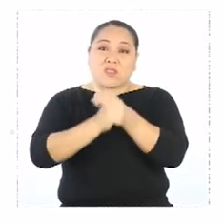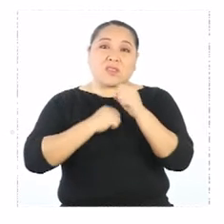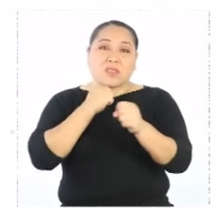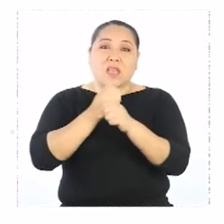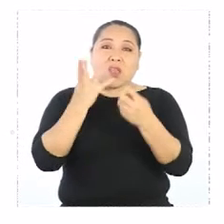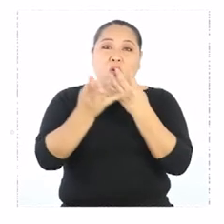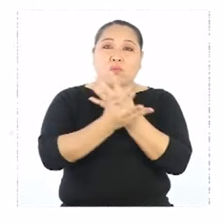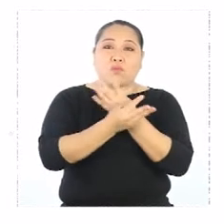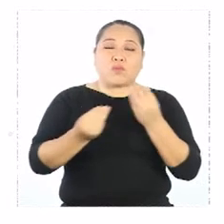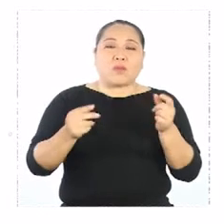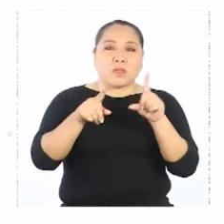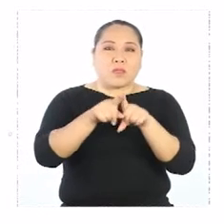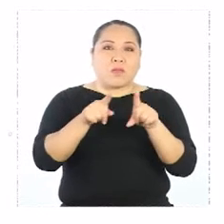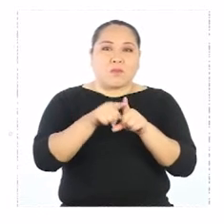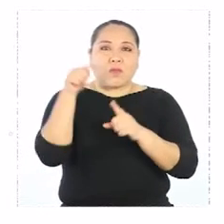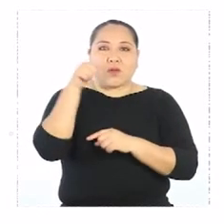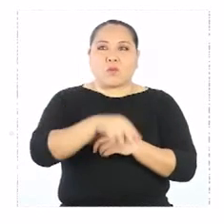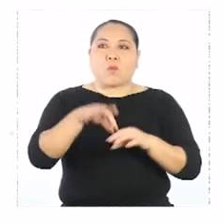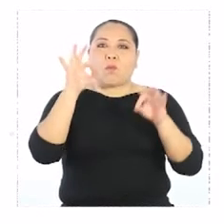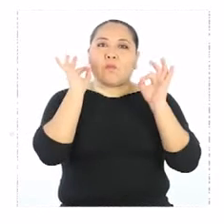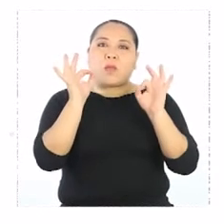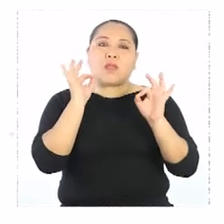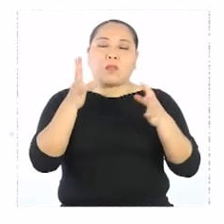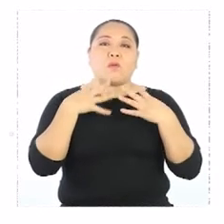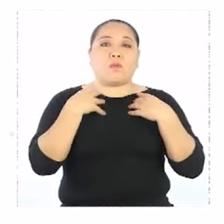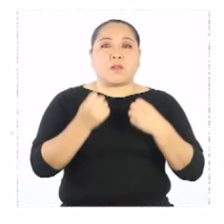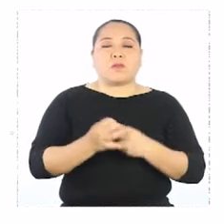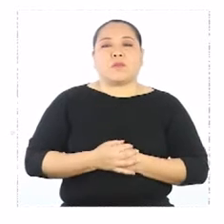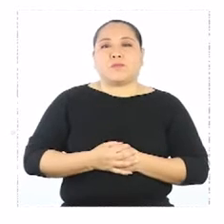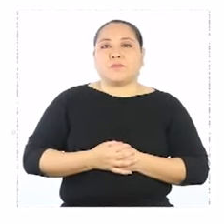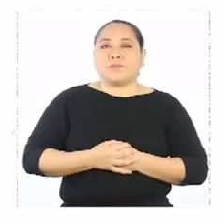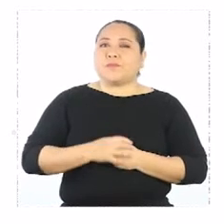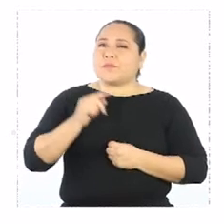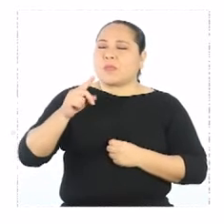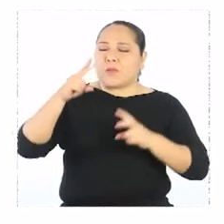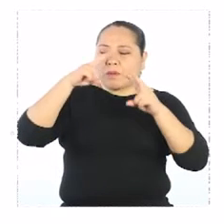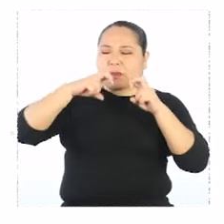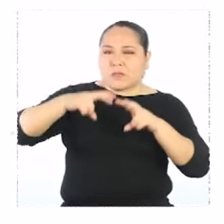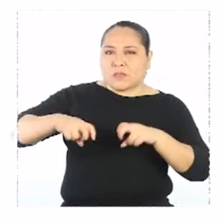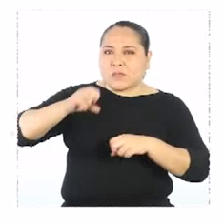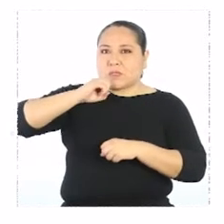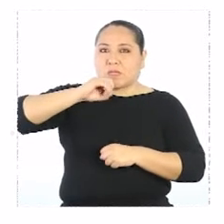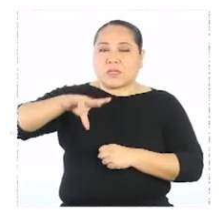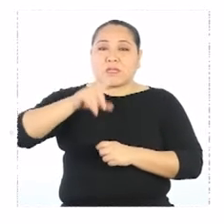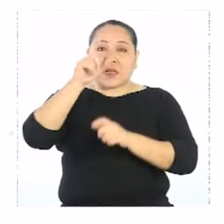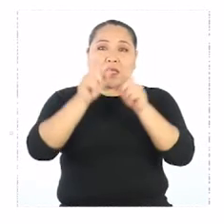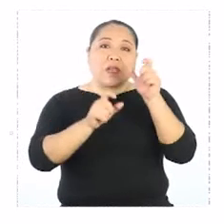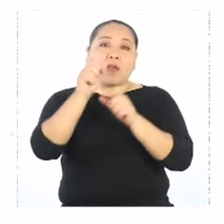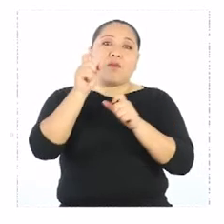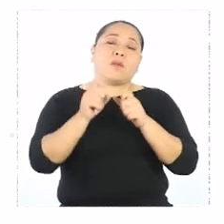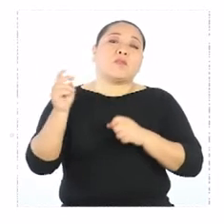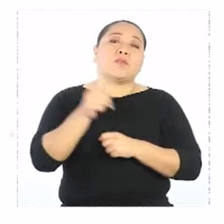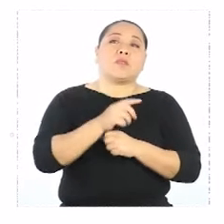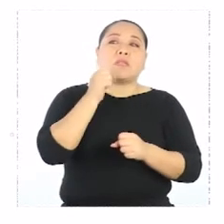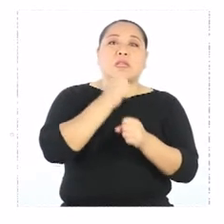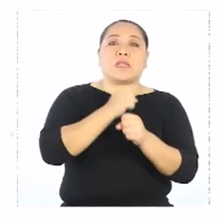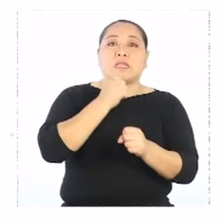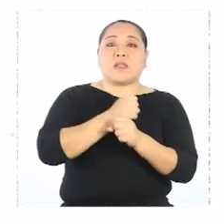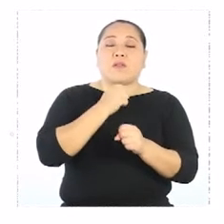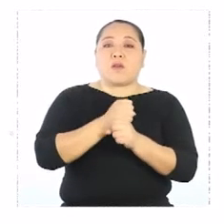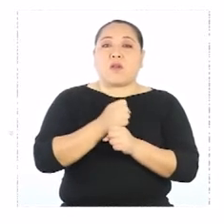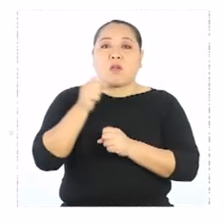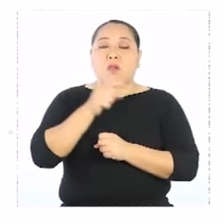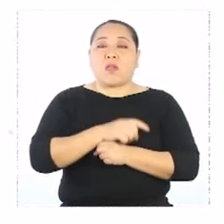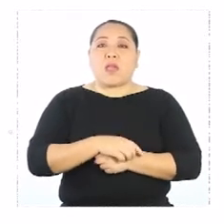en degradarse. Asimismo, existe un riesgo para la salud. Estudios indican que las personas